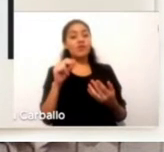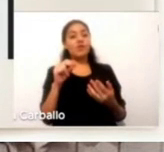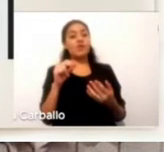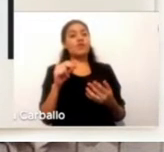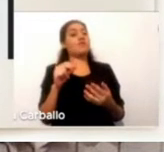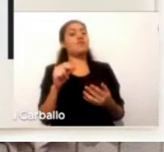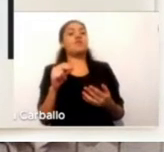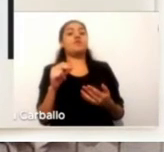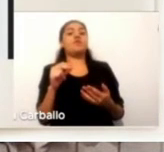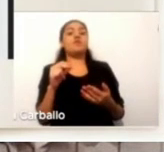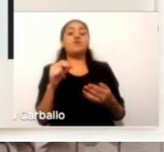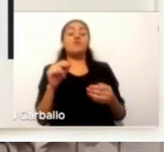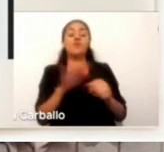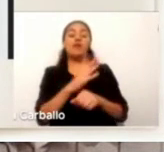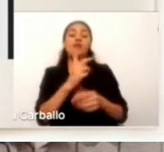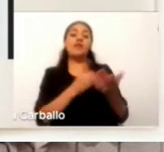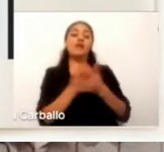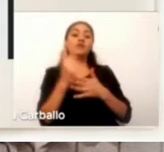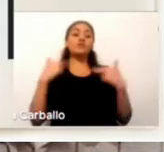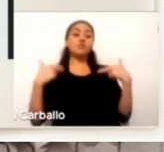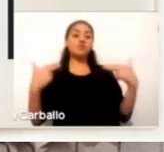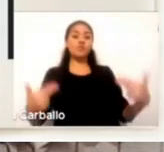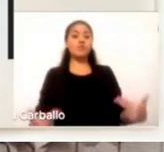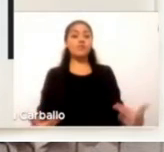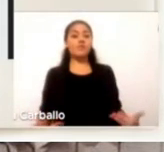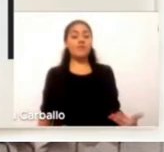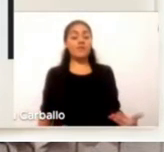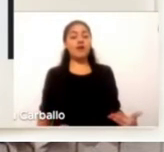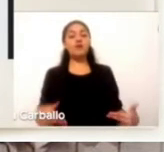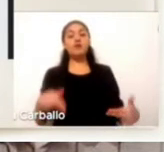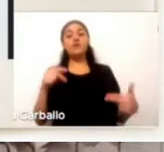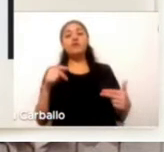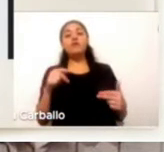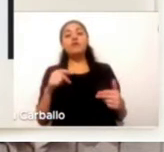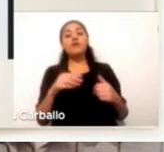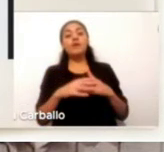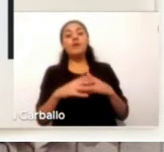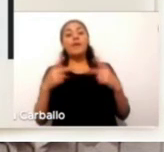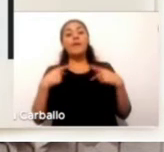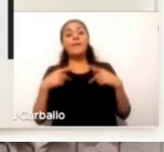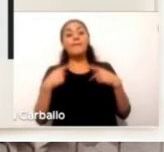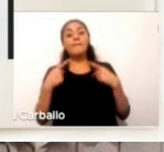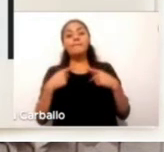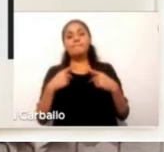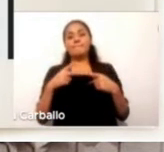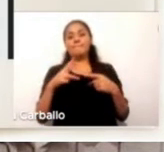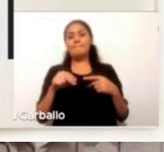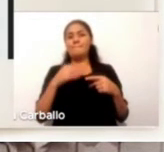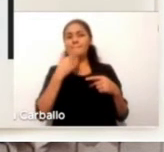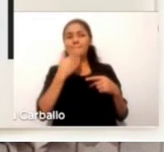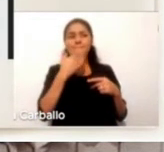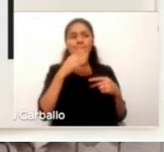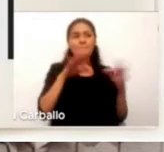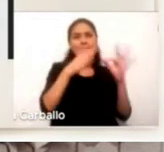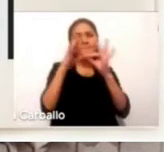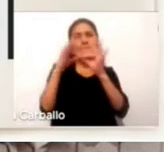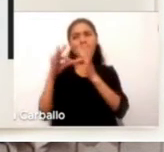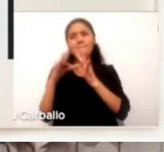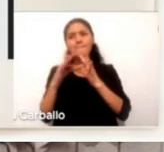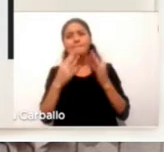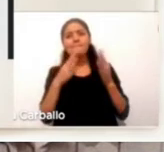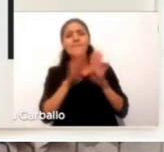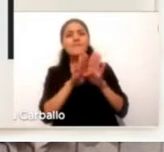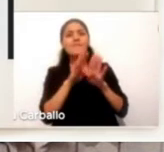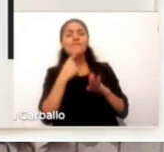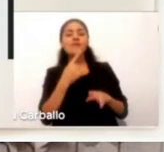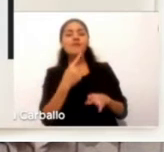derechos humanos y el principio pro persona, que no especifican un motivo concreto por el cual considera que existe una violación